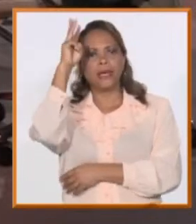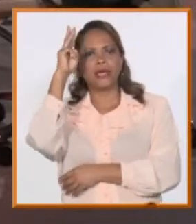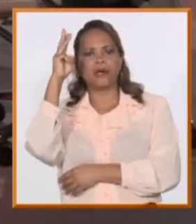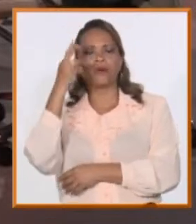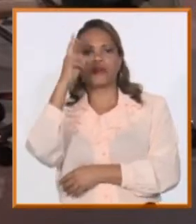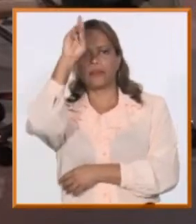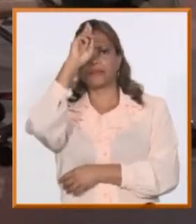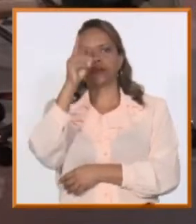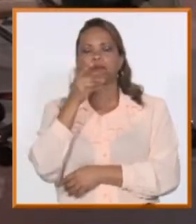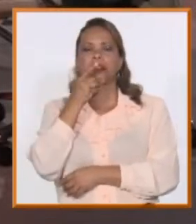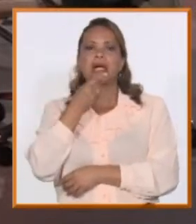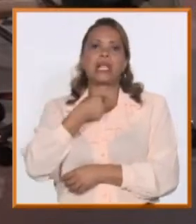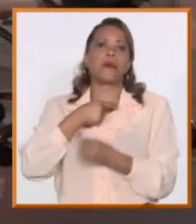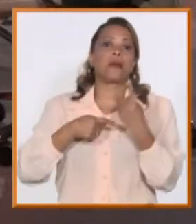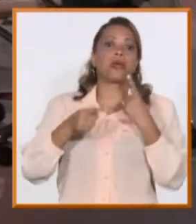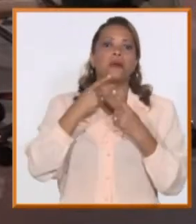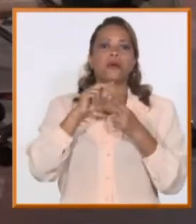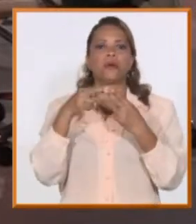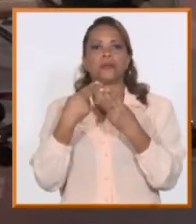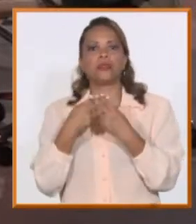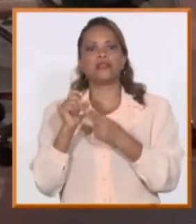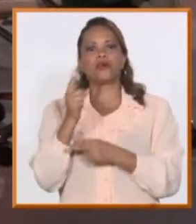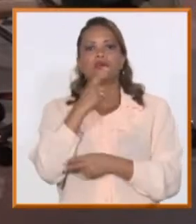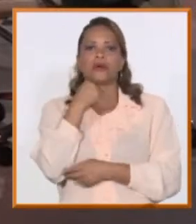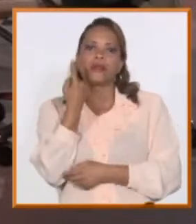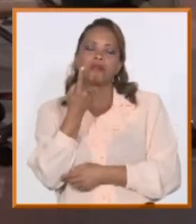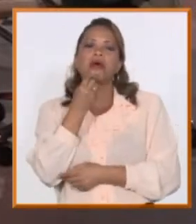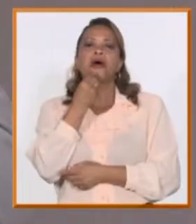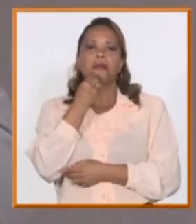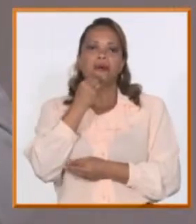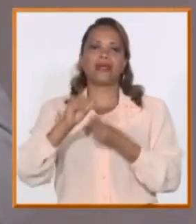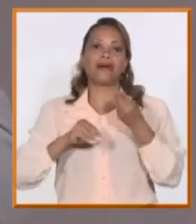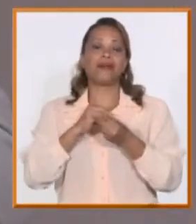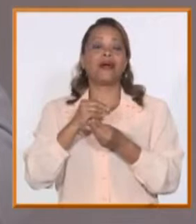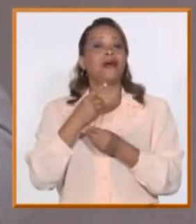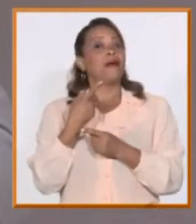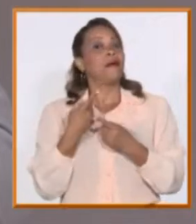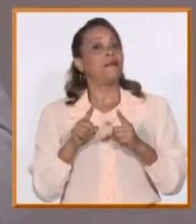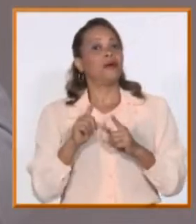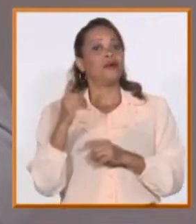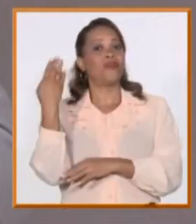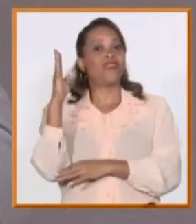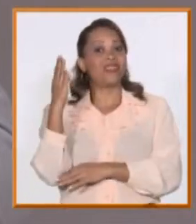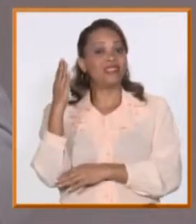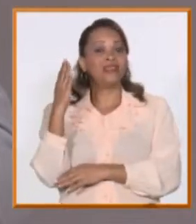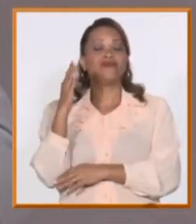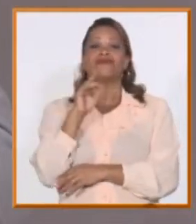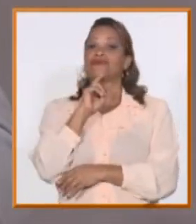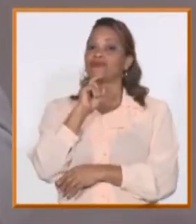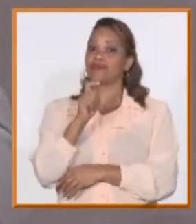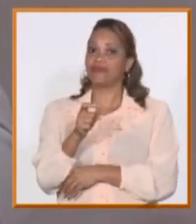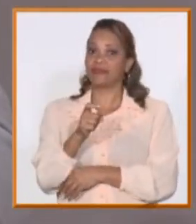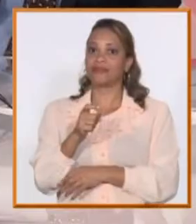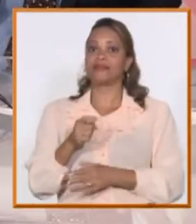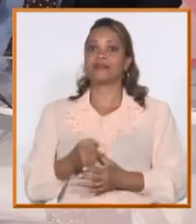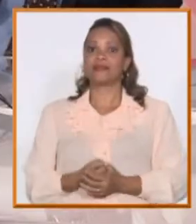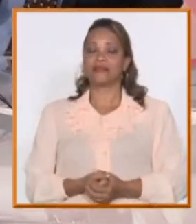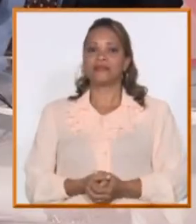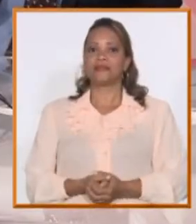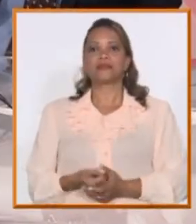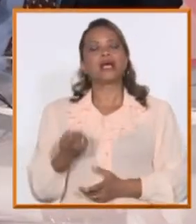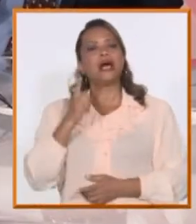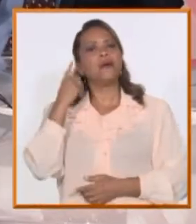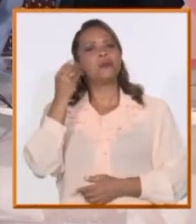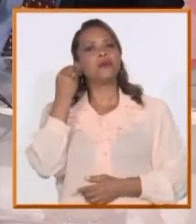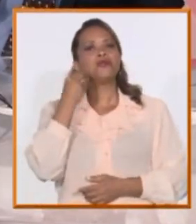una derrota, bueno, puede ser subsanado, pero ante Brasil parecía una quimera. Bueno, por eso no tenía pronóstico de